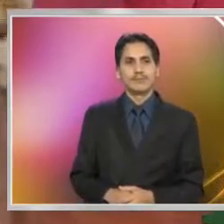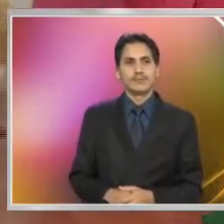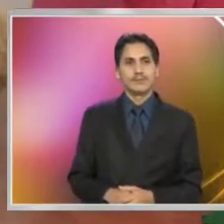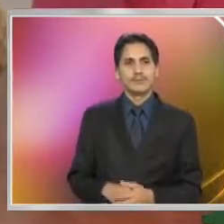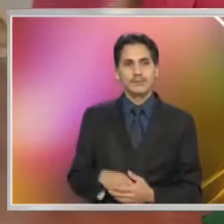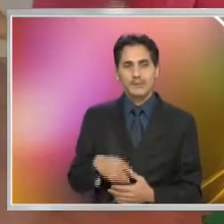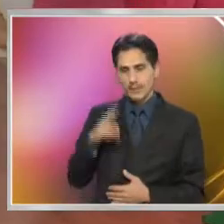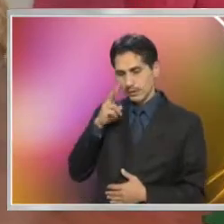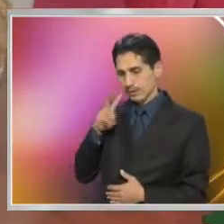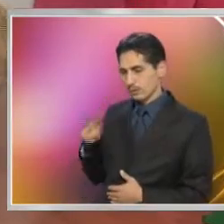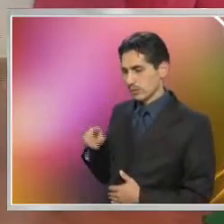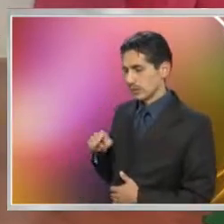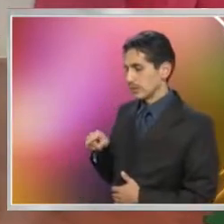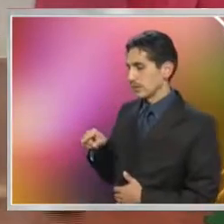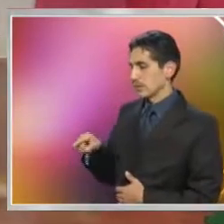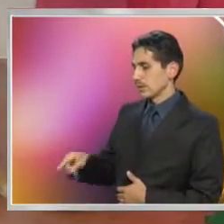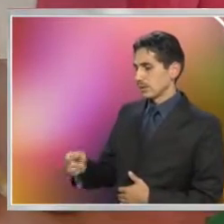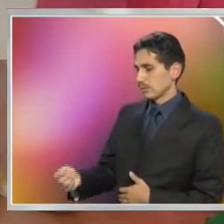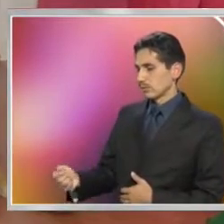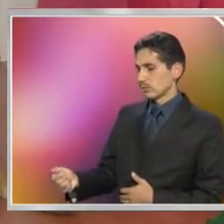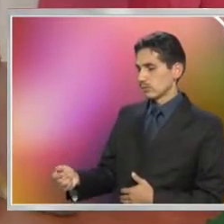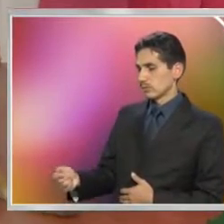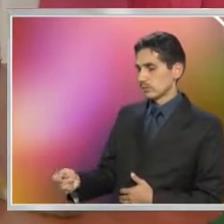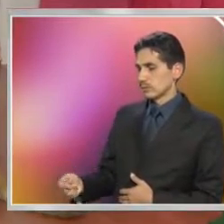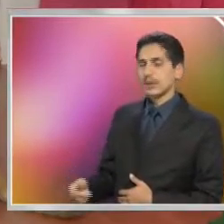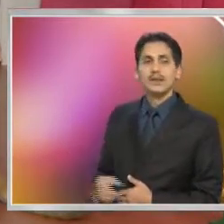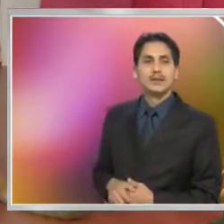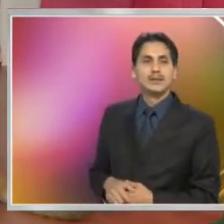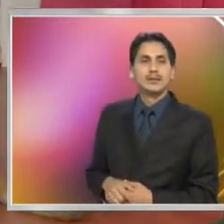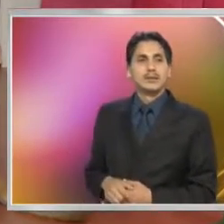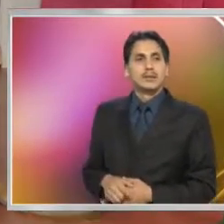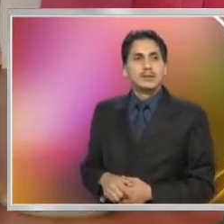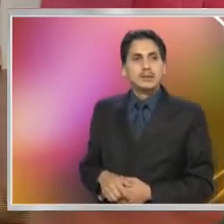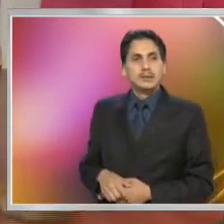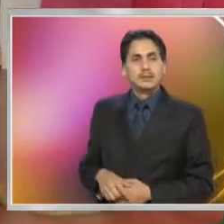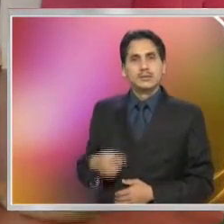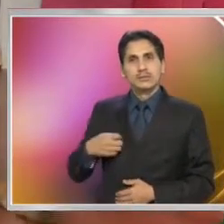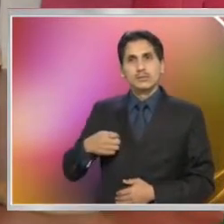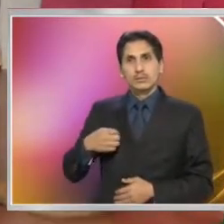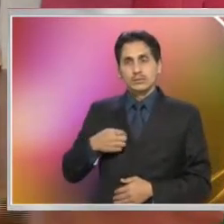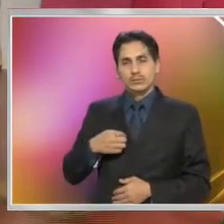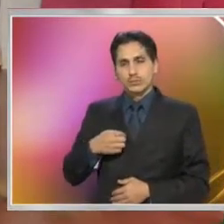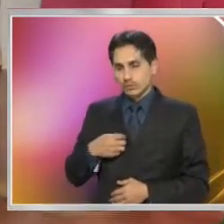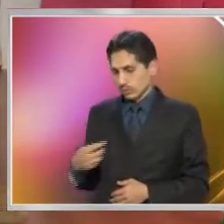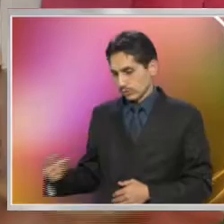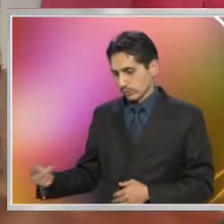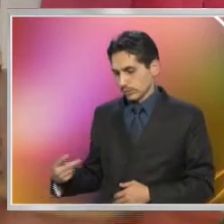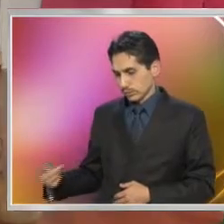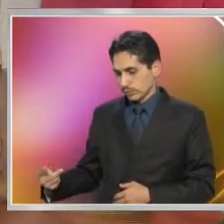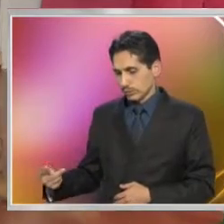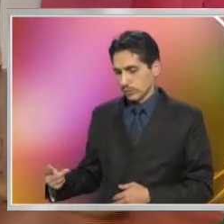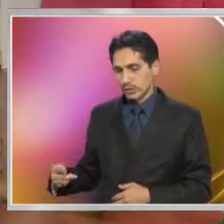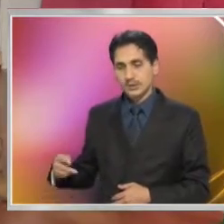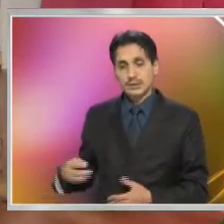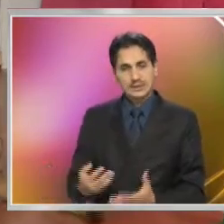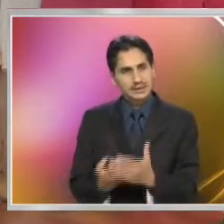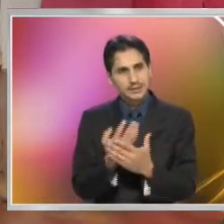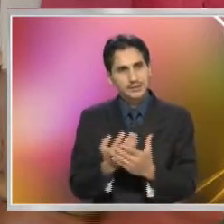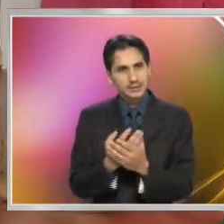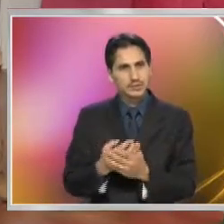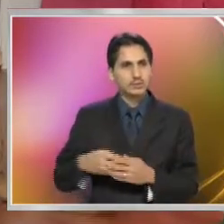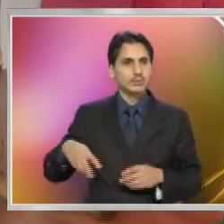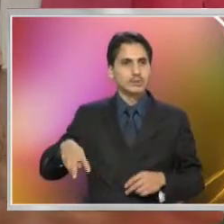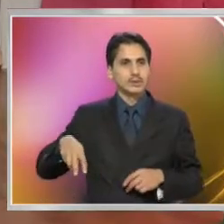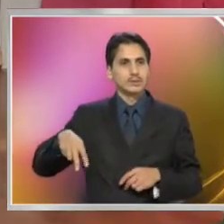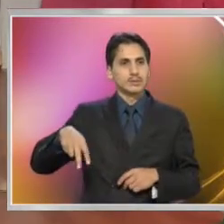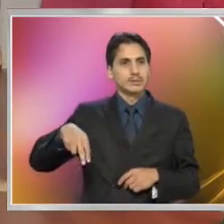Bueno, ella, como ya saben, es Merlina. Y en las mañanas, cuando salimos a caminar, porque nos gusta mucho caminar, antes de levantarnos, o más bien